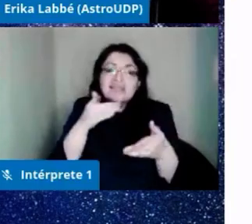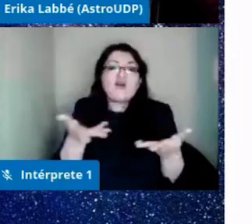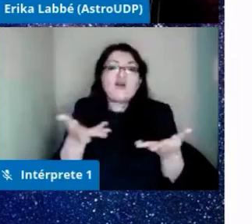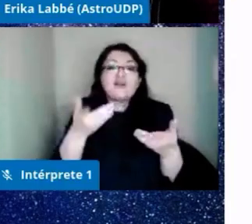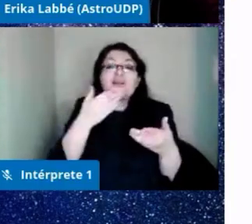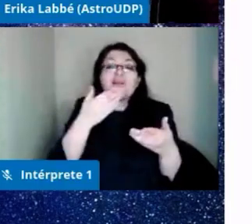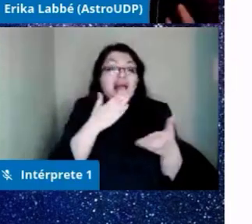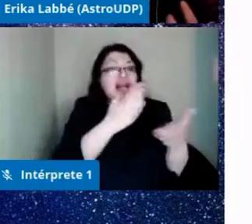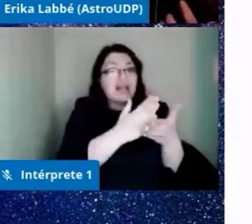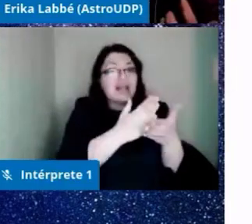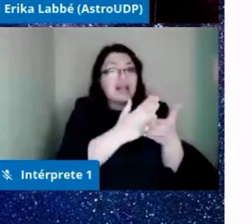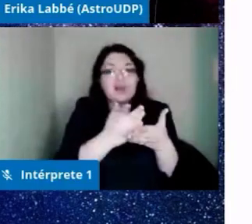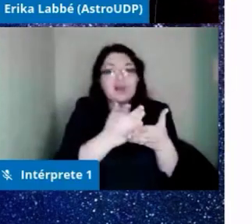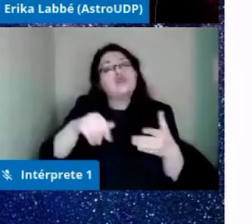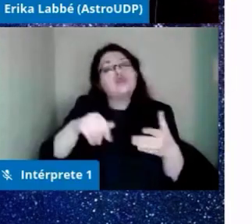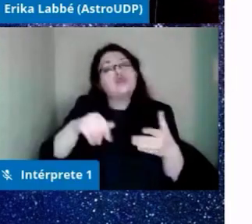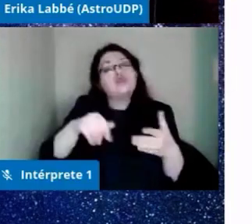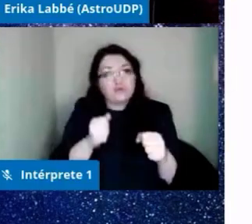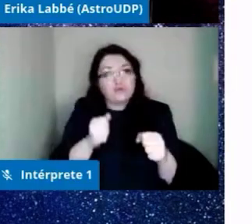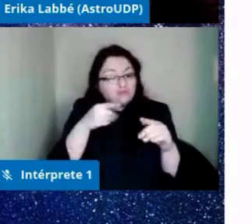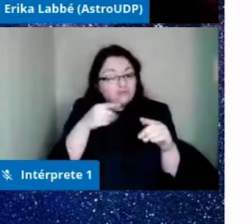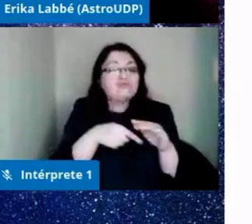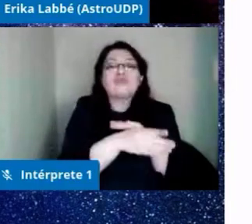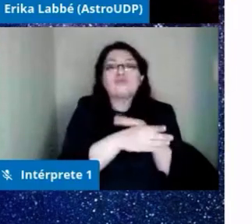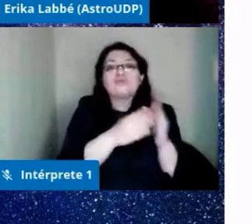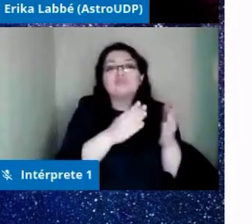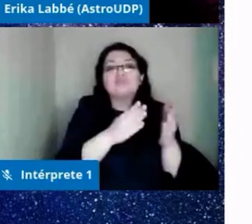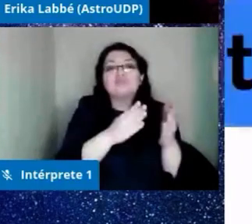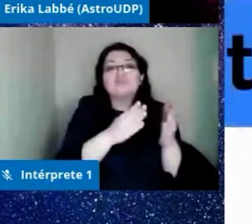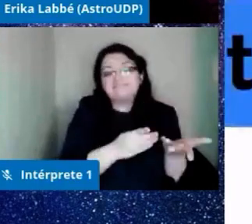una parte importante de los cambios que hay que hacer.